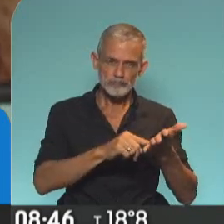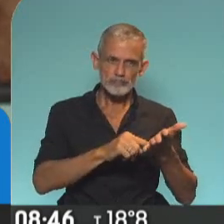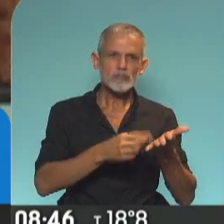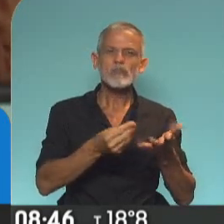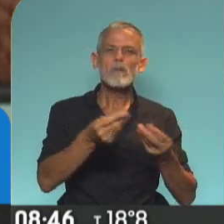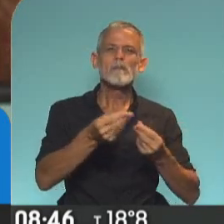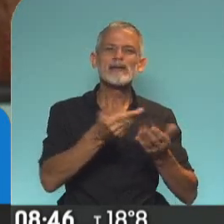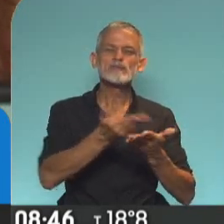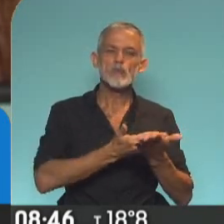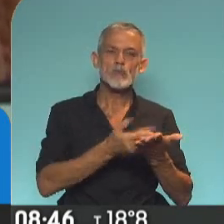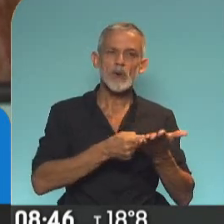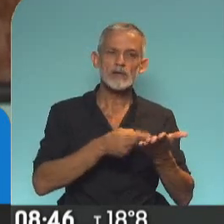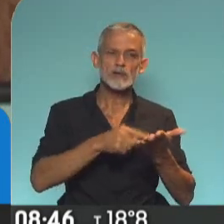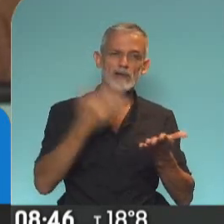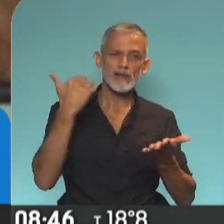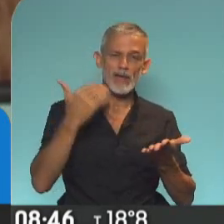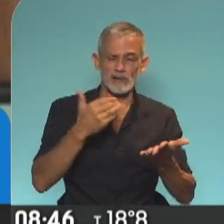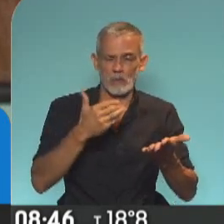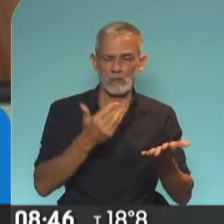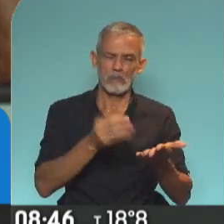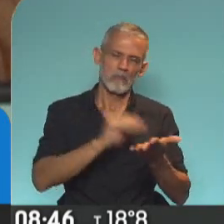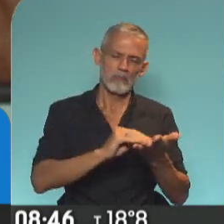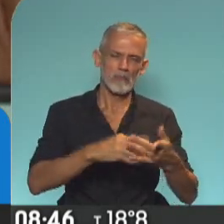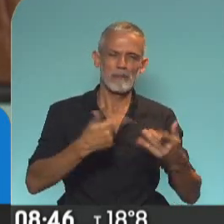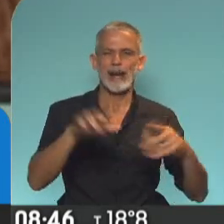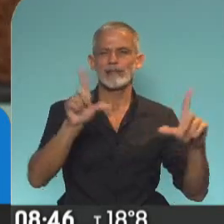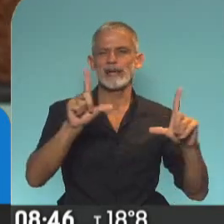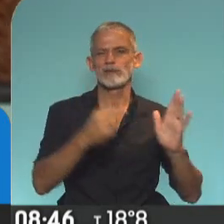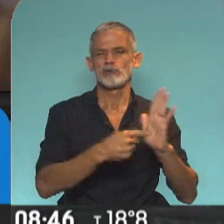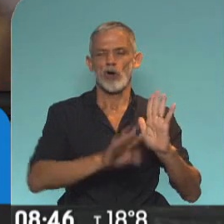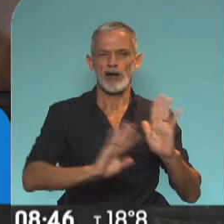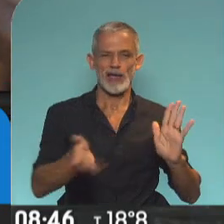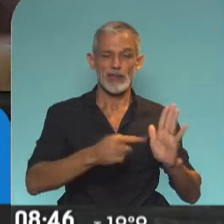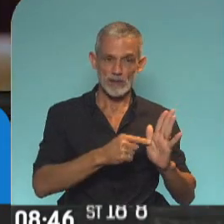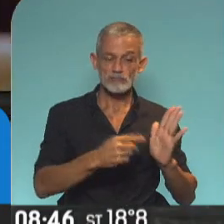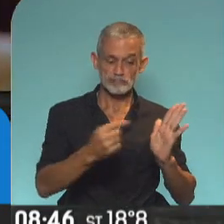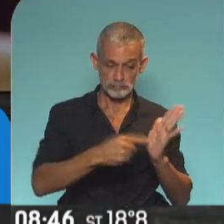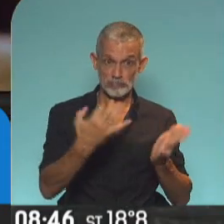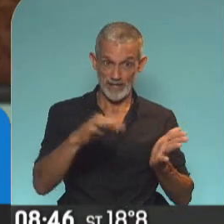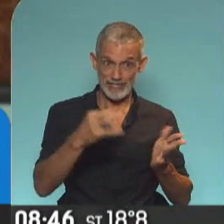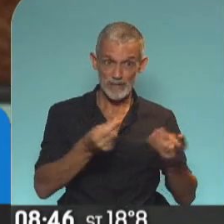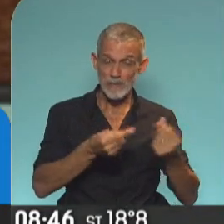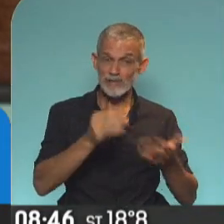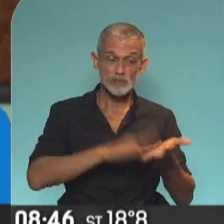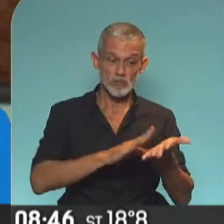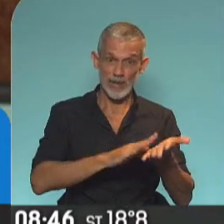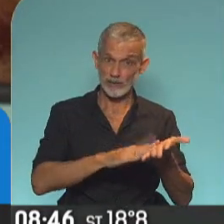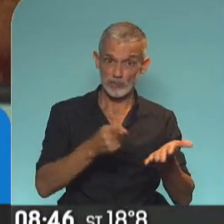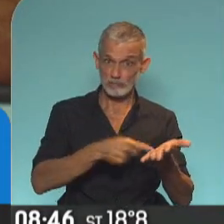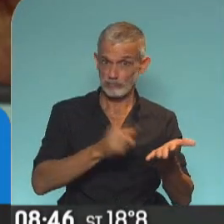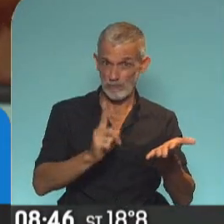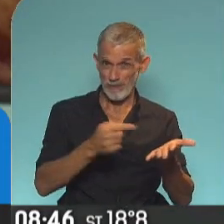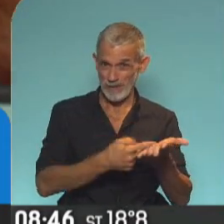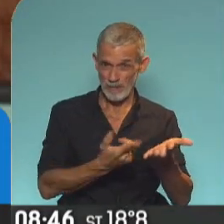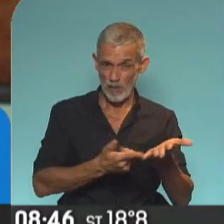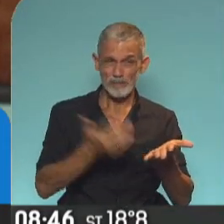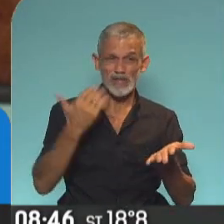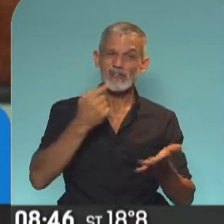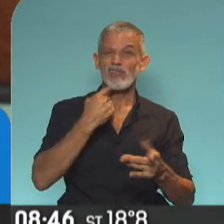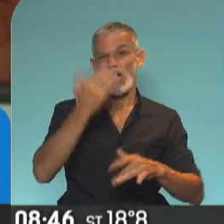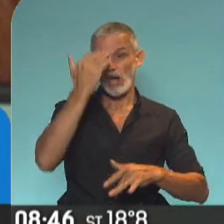estos actores, una negociación, Julia, que recién empieza entonces. Una negociación que recién empieza, que yo saludo que exista, me parece que tiene que pasar.